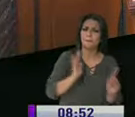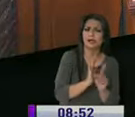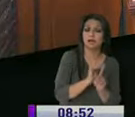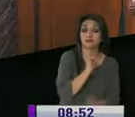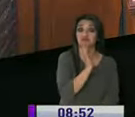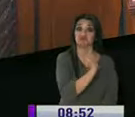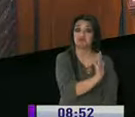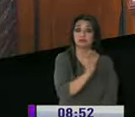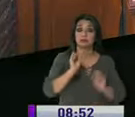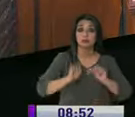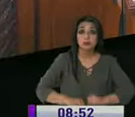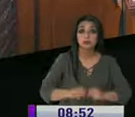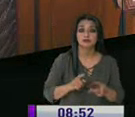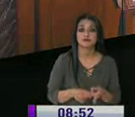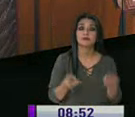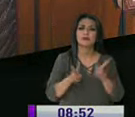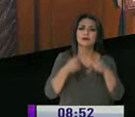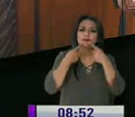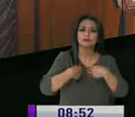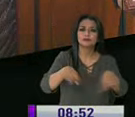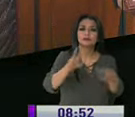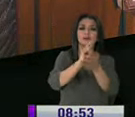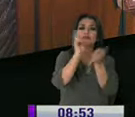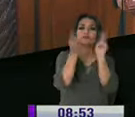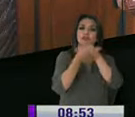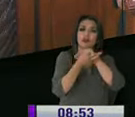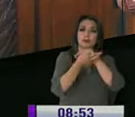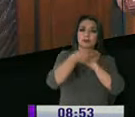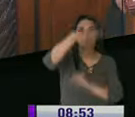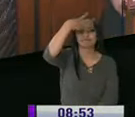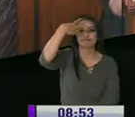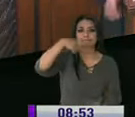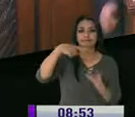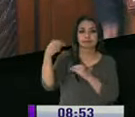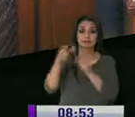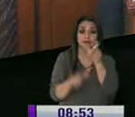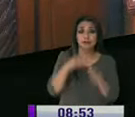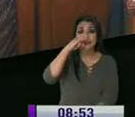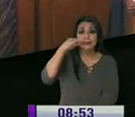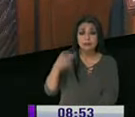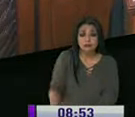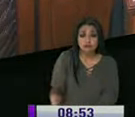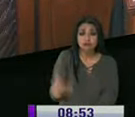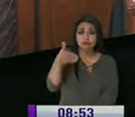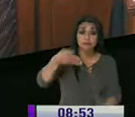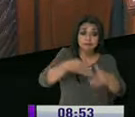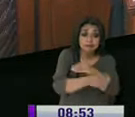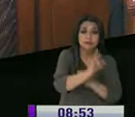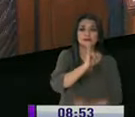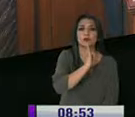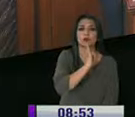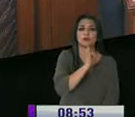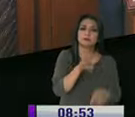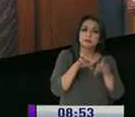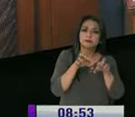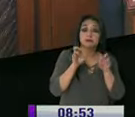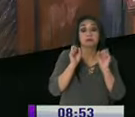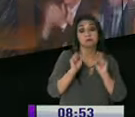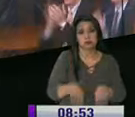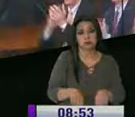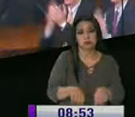Por quinta ocasión, cientos de personas se movilizaron en Perú para manifestarse en contra del indulto presidencial otorgado al ex jefe